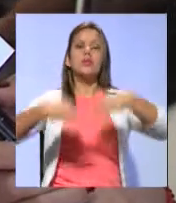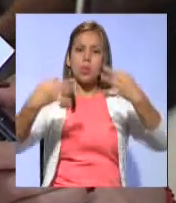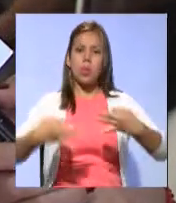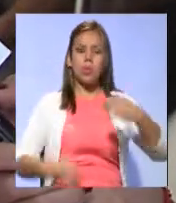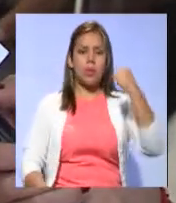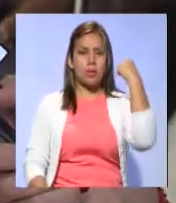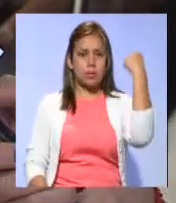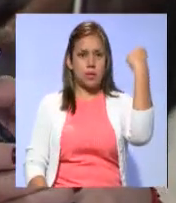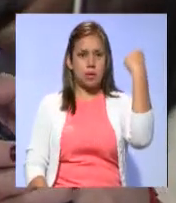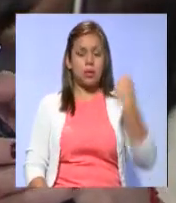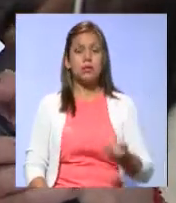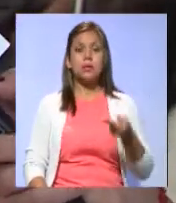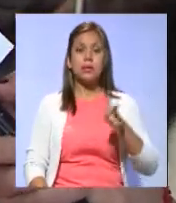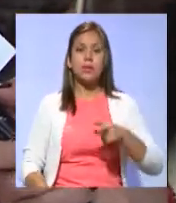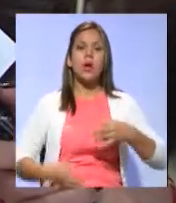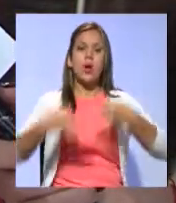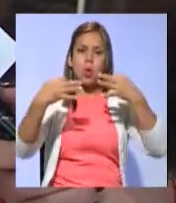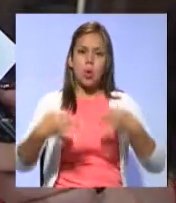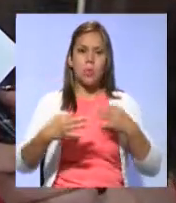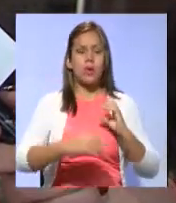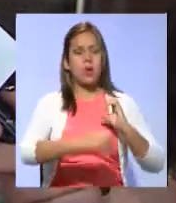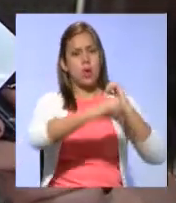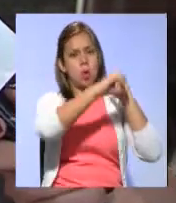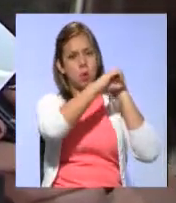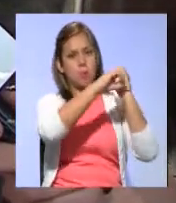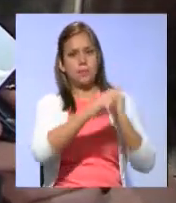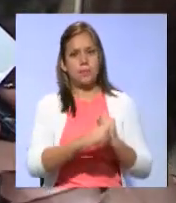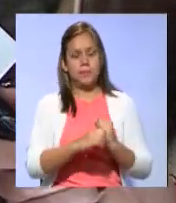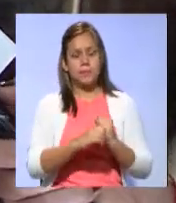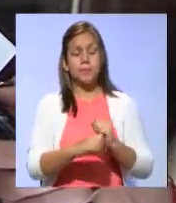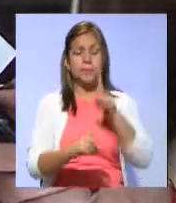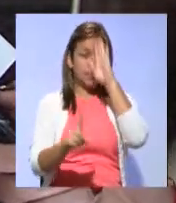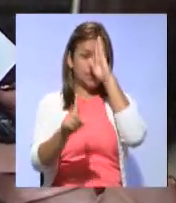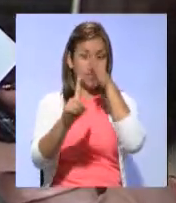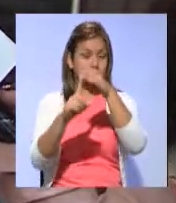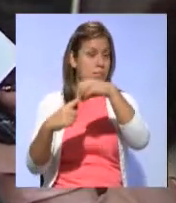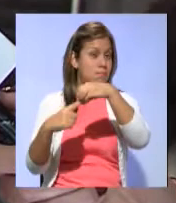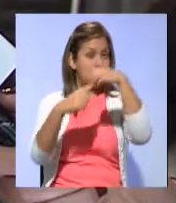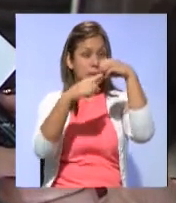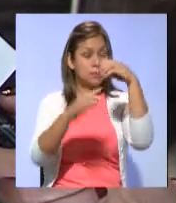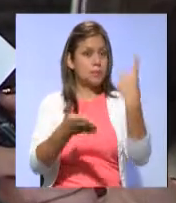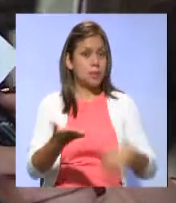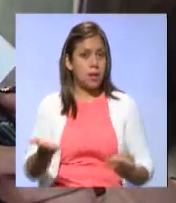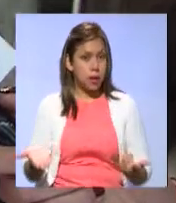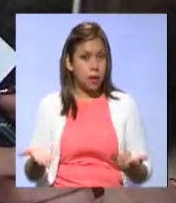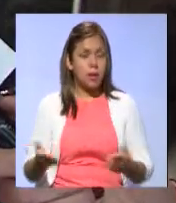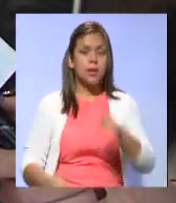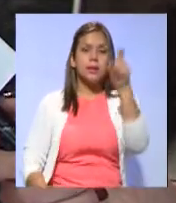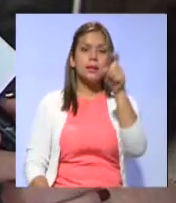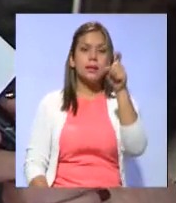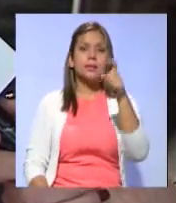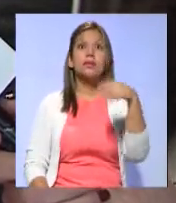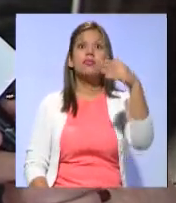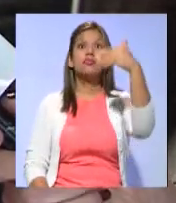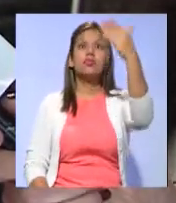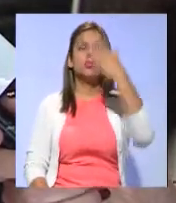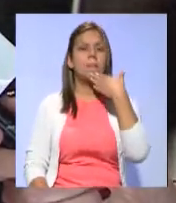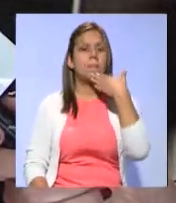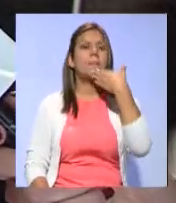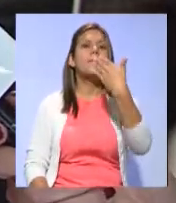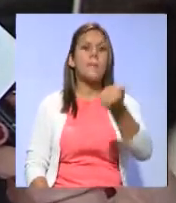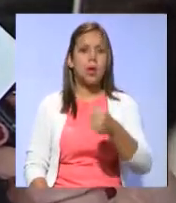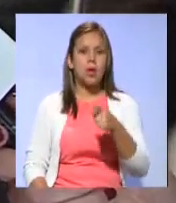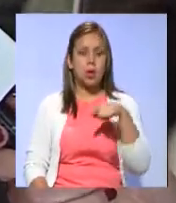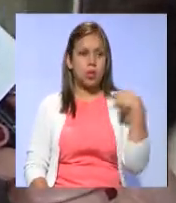de cumplimiento de obligaciones. ¿Cuál es el objetivo principal? Simplemente dar un futuro mejor a